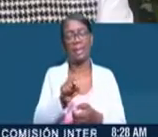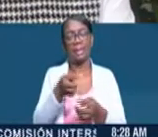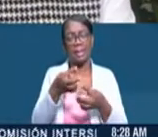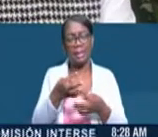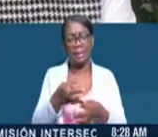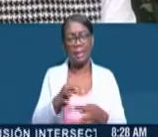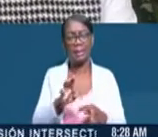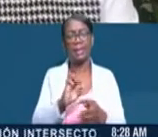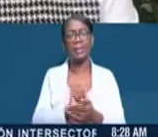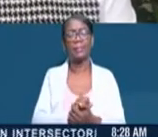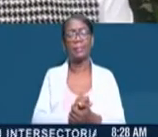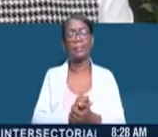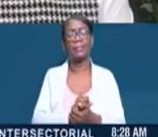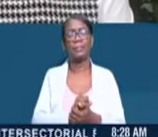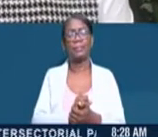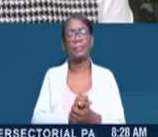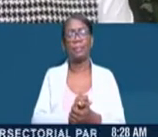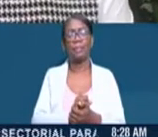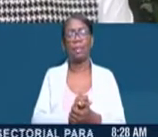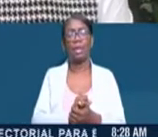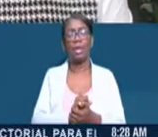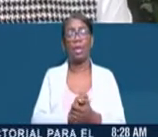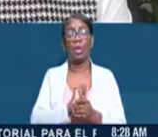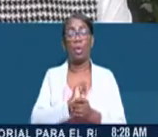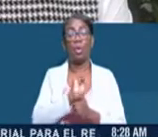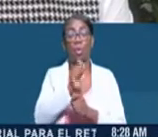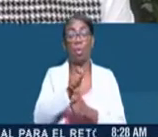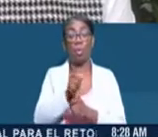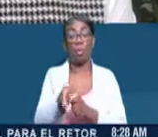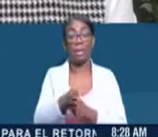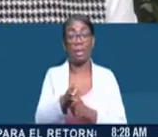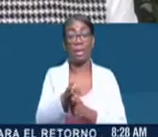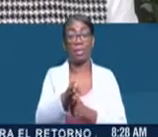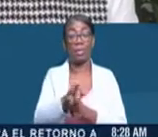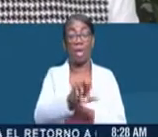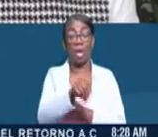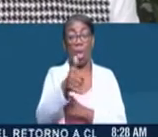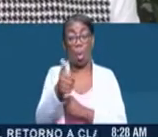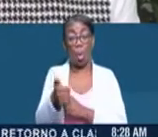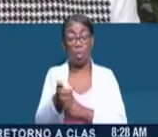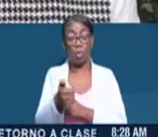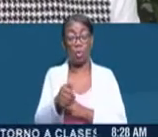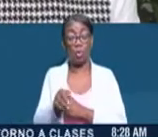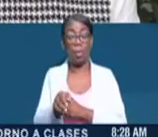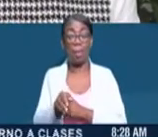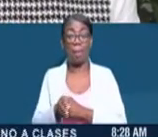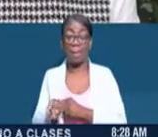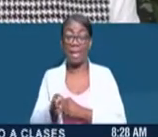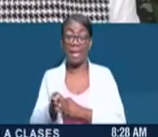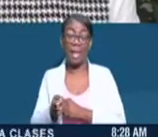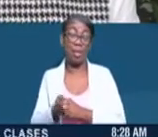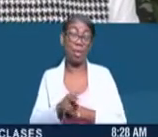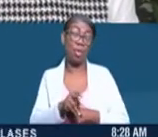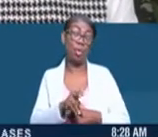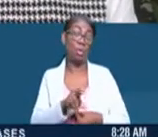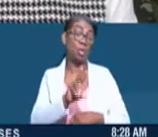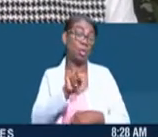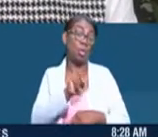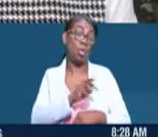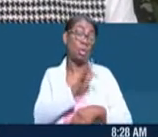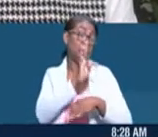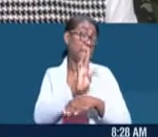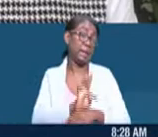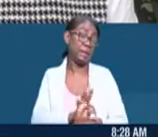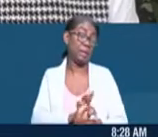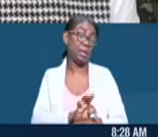buscar que los pescadores abarquen otro tipo de pescados que no son los tradicionales. Y justamente observaba